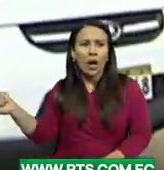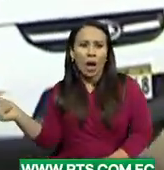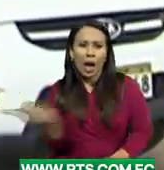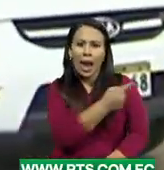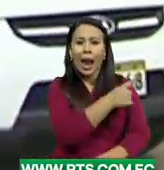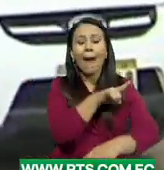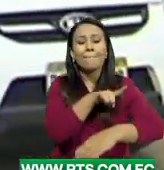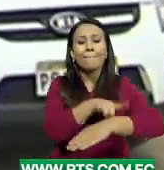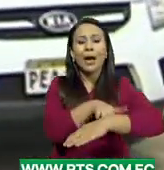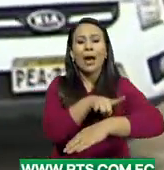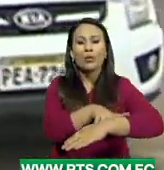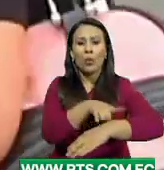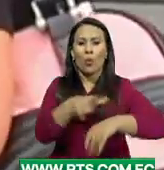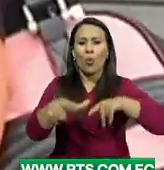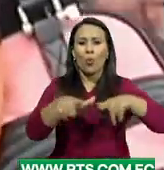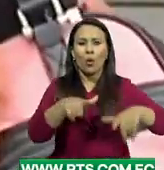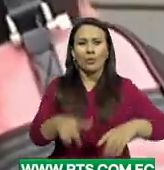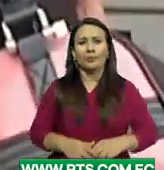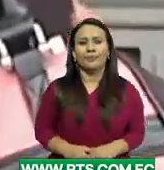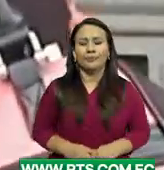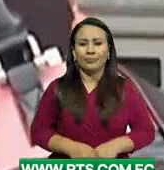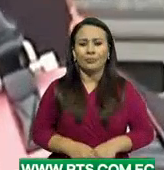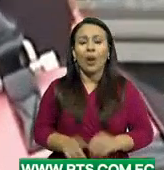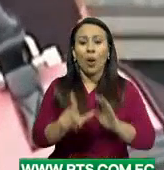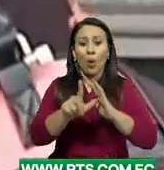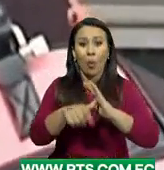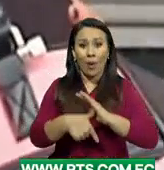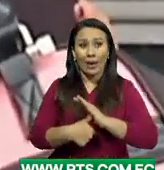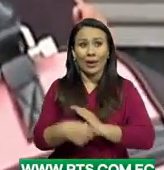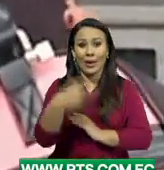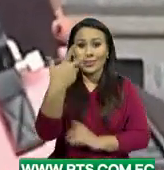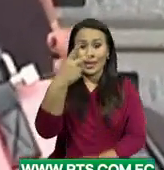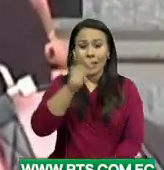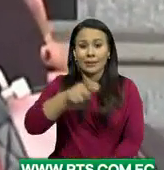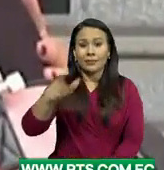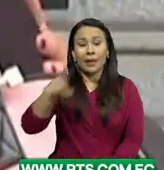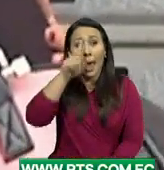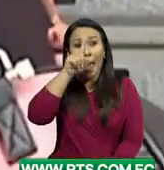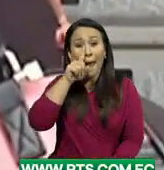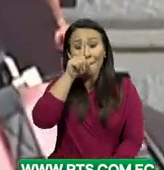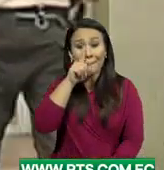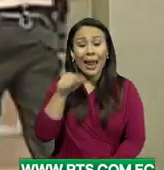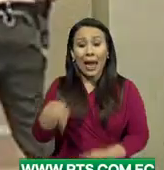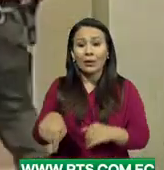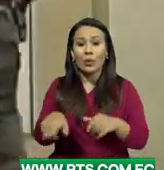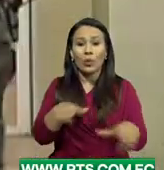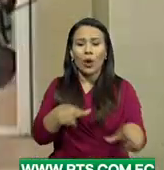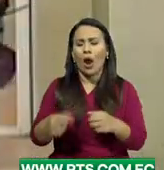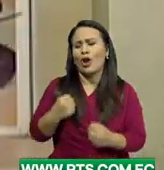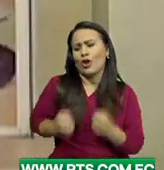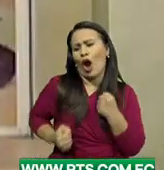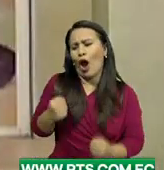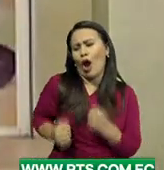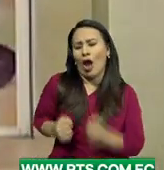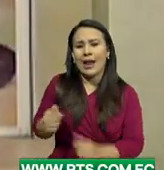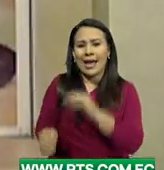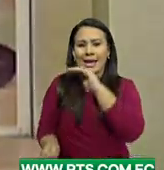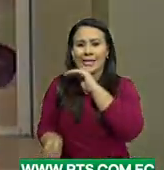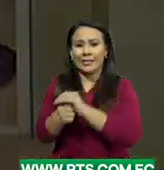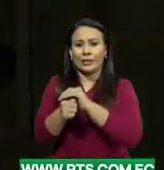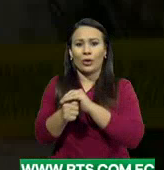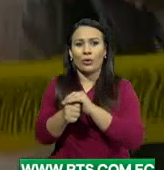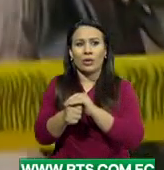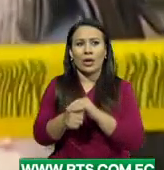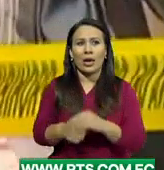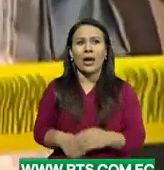el baño de ese local. Mientras tanto, las tres empleadas que permanecían en el sitio corrieron a esconderse en la zona de